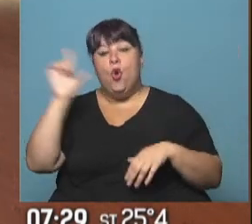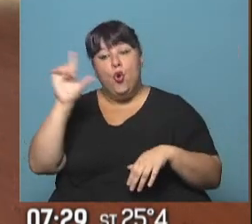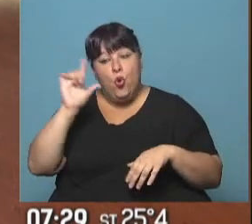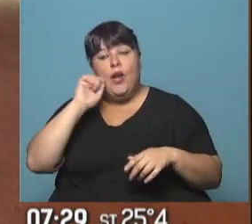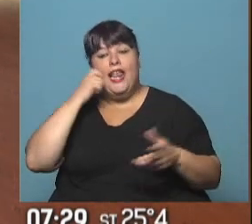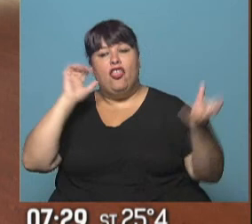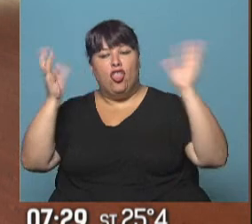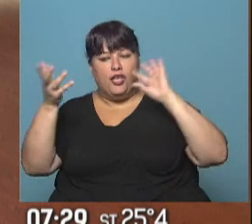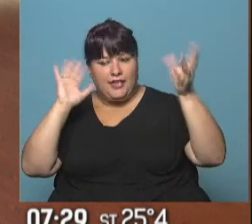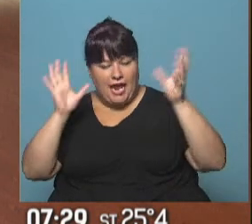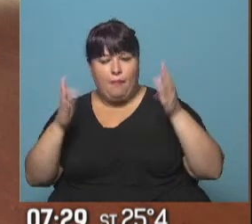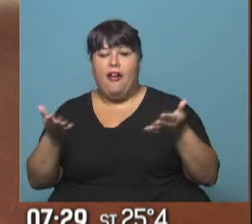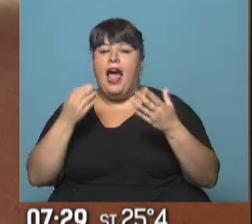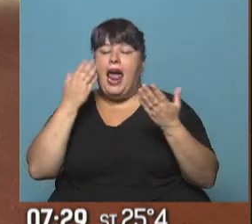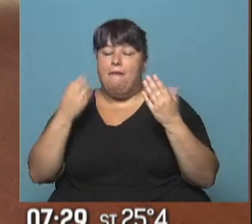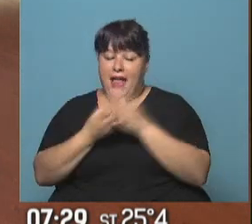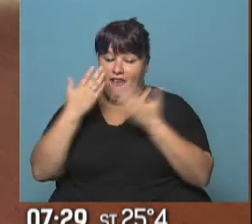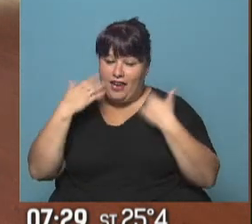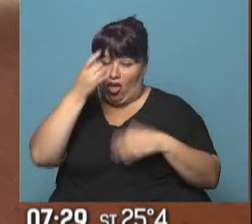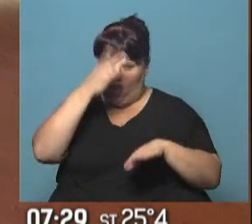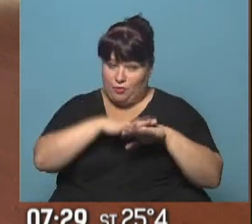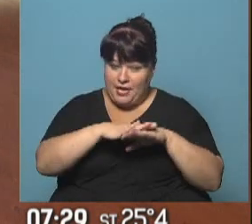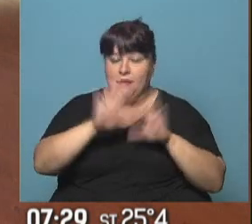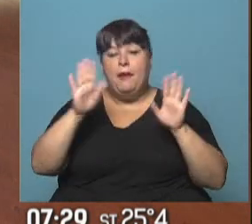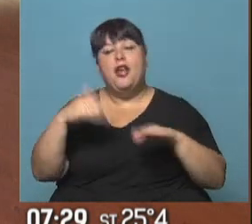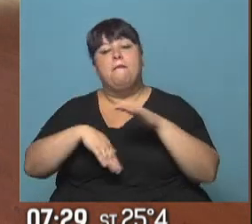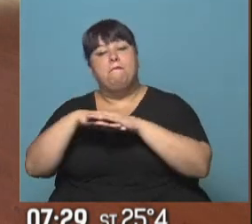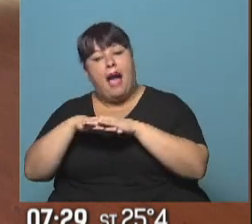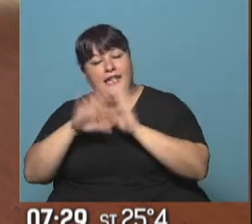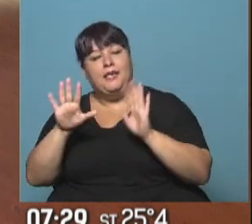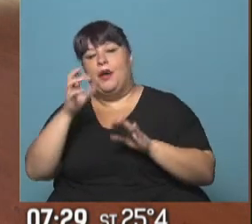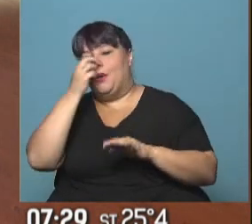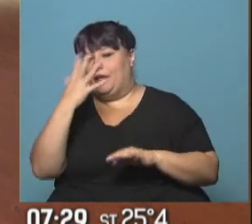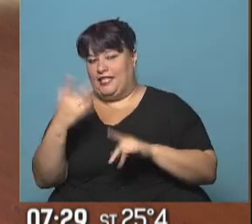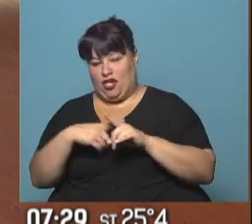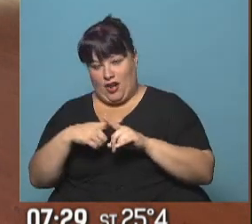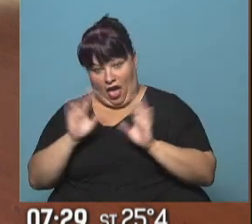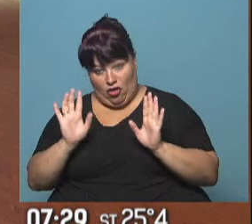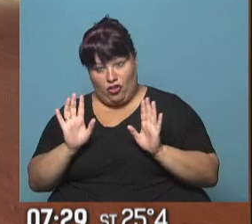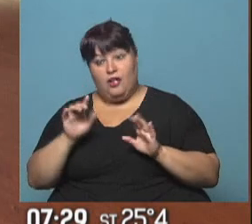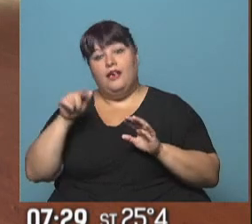buenas condiciones meteorológicas, fresca la mañana con 12 grados de mínima, pero ya la máxima rondará los 25